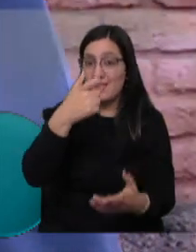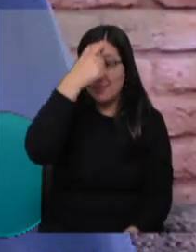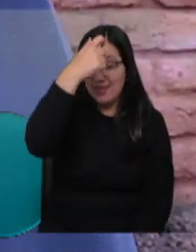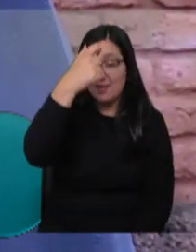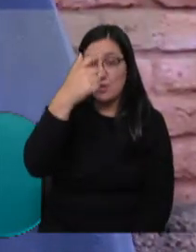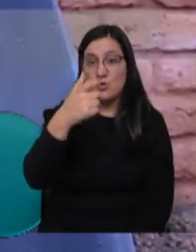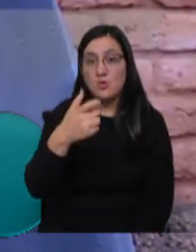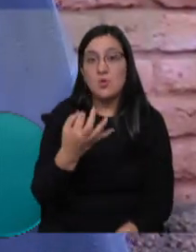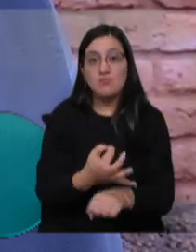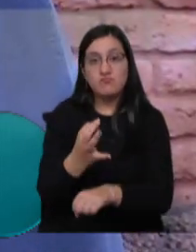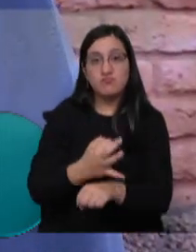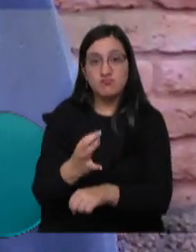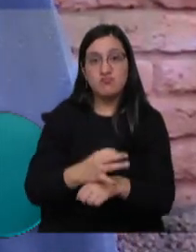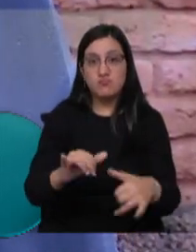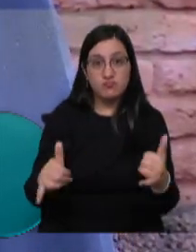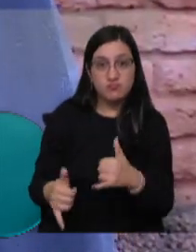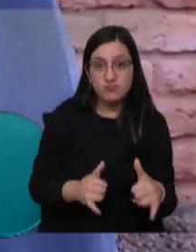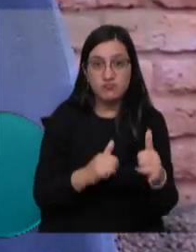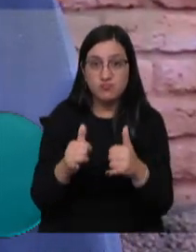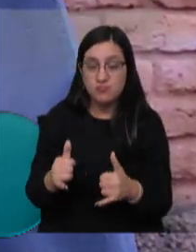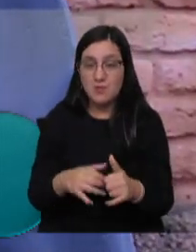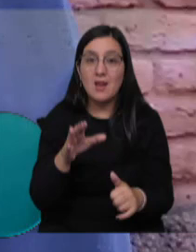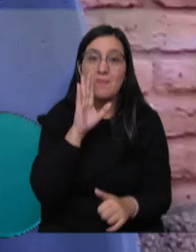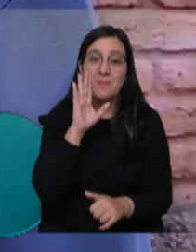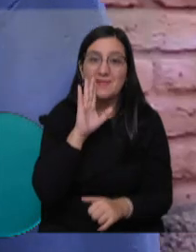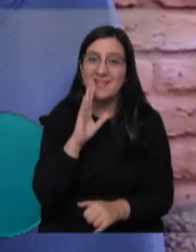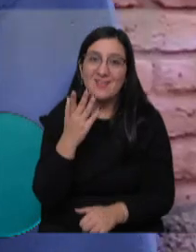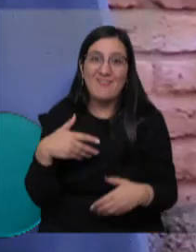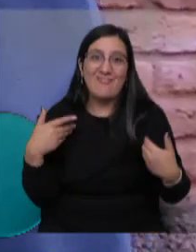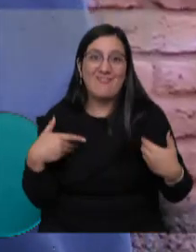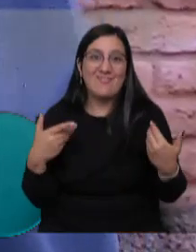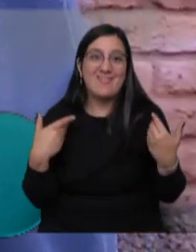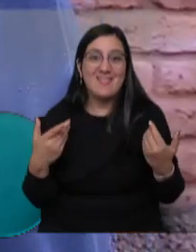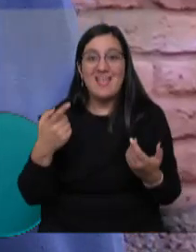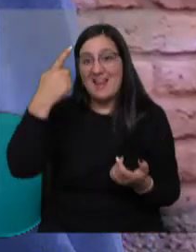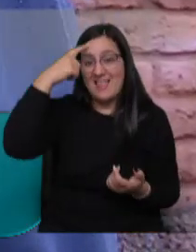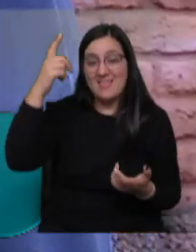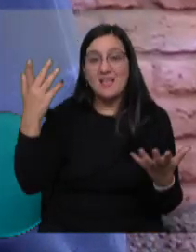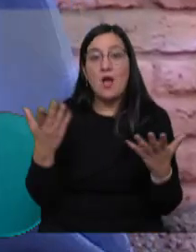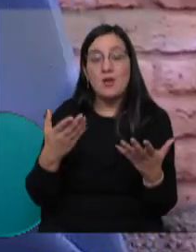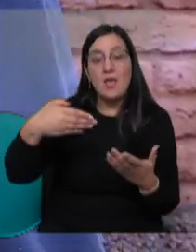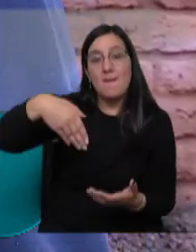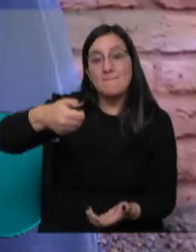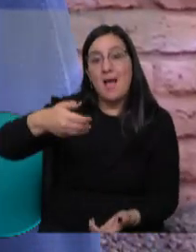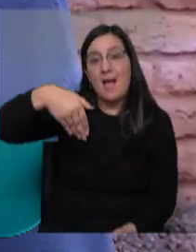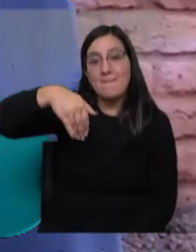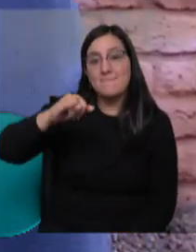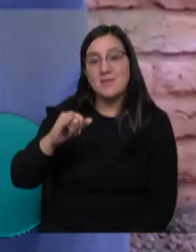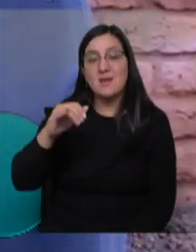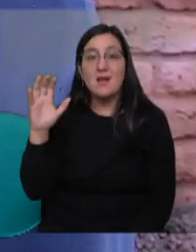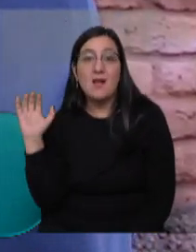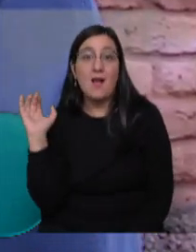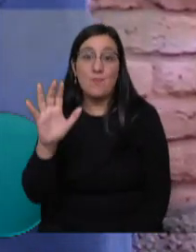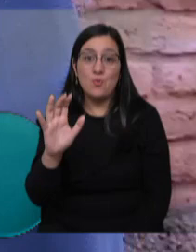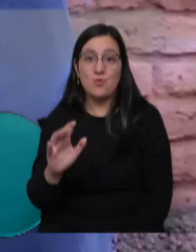es un formador de jugadoras, y como que las madres se han recopado. O sea, la idea es que ahora se forme un Mami Handball, así que todas las madres que quieran jugar o algo,